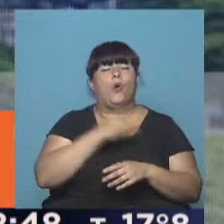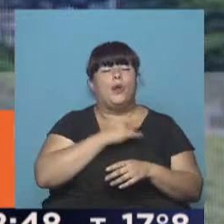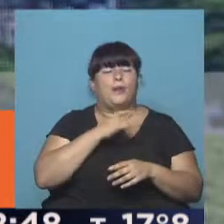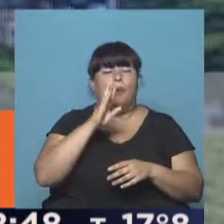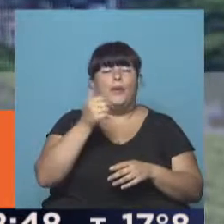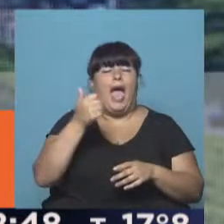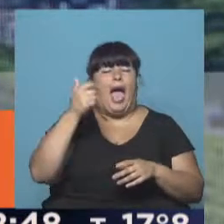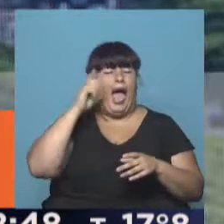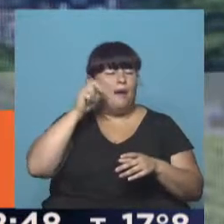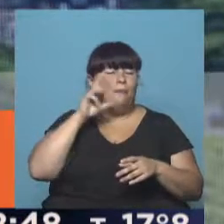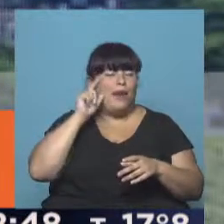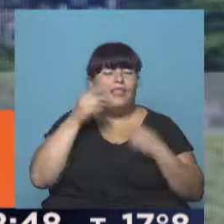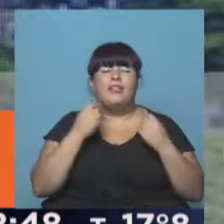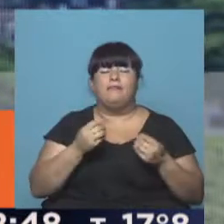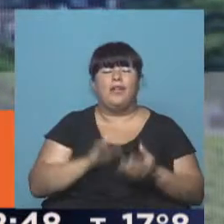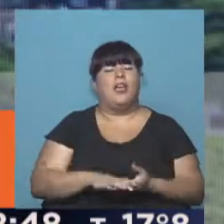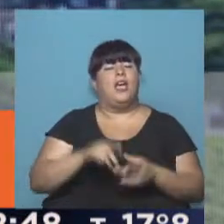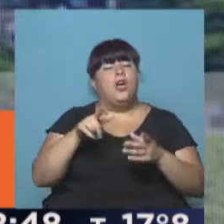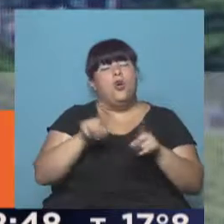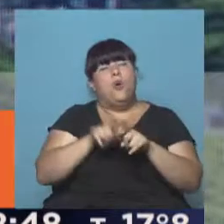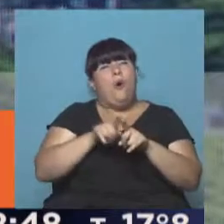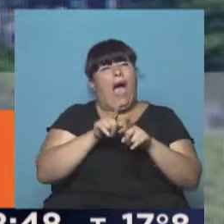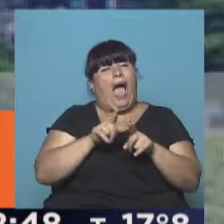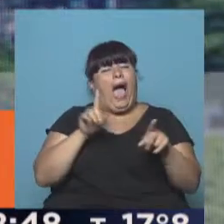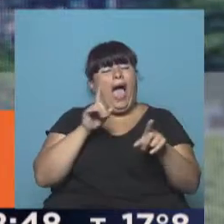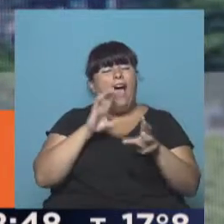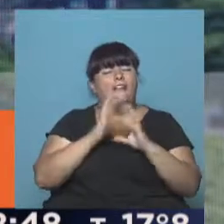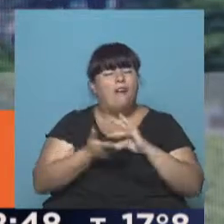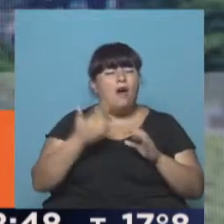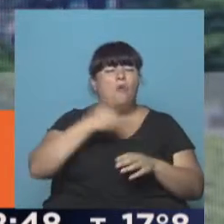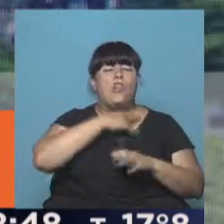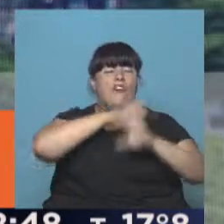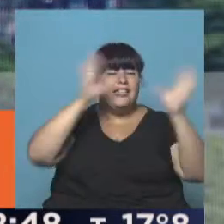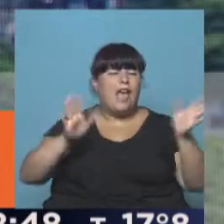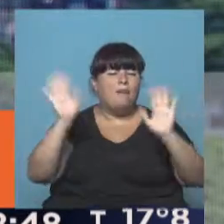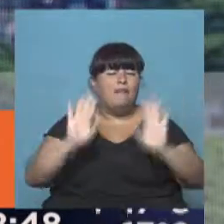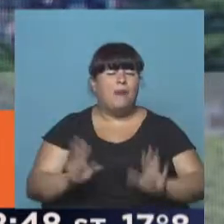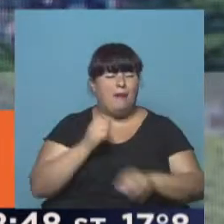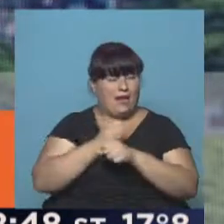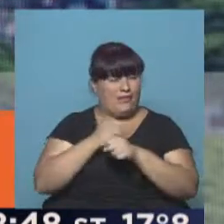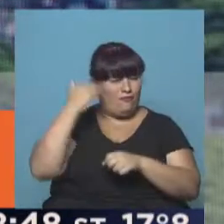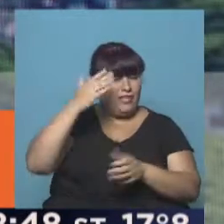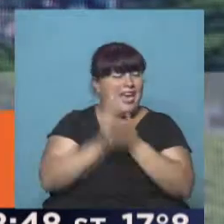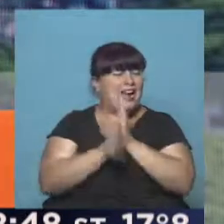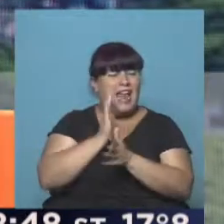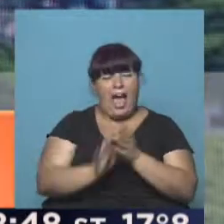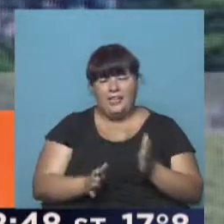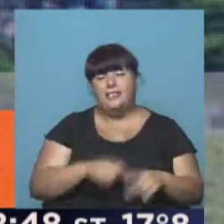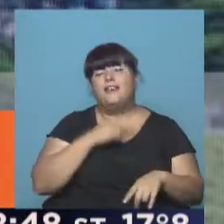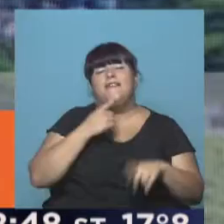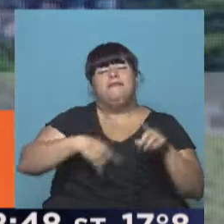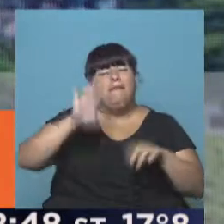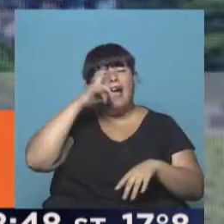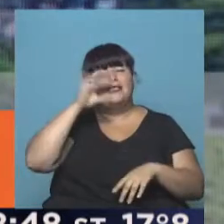vea emprende que es una suerte de academia de formación emprendedora gratuita más de